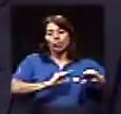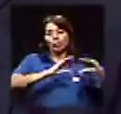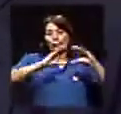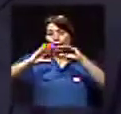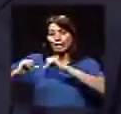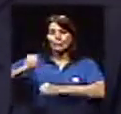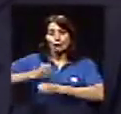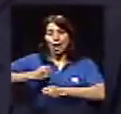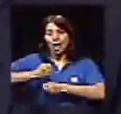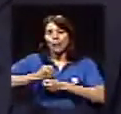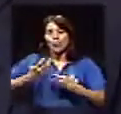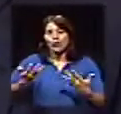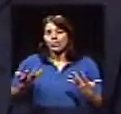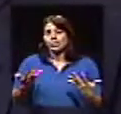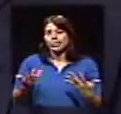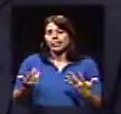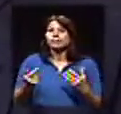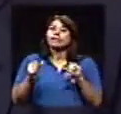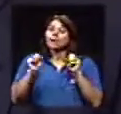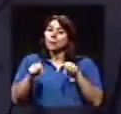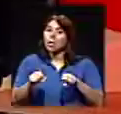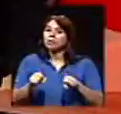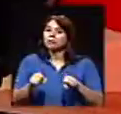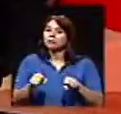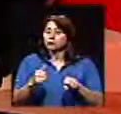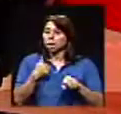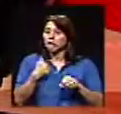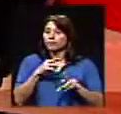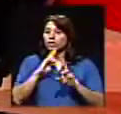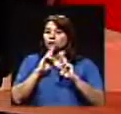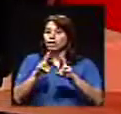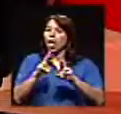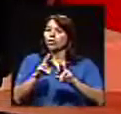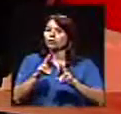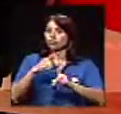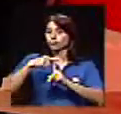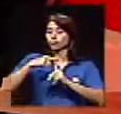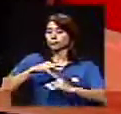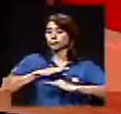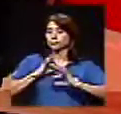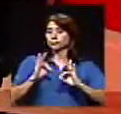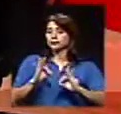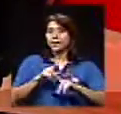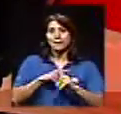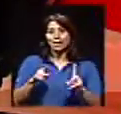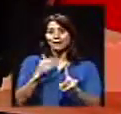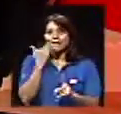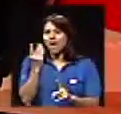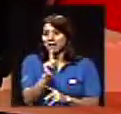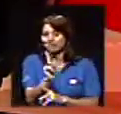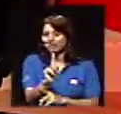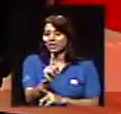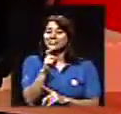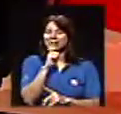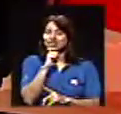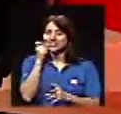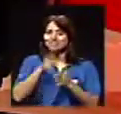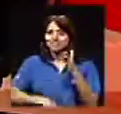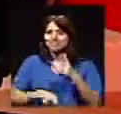una labor en donde se pueden obtener resultados muy satisfactorios, pero en donde el camino no es sencillo y es un camino